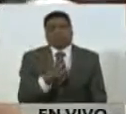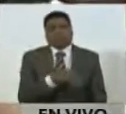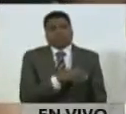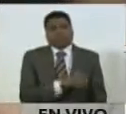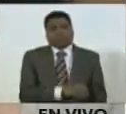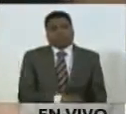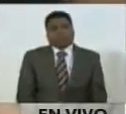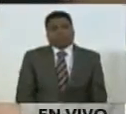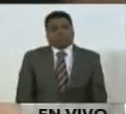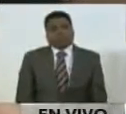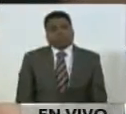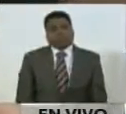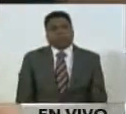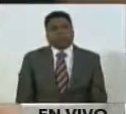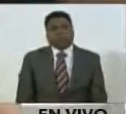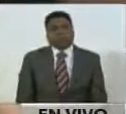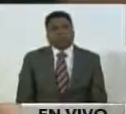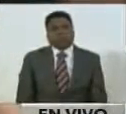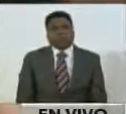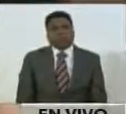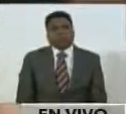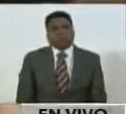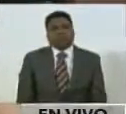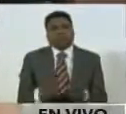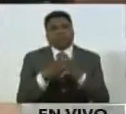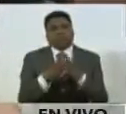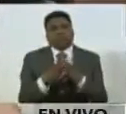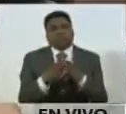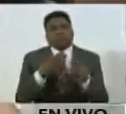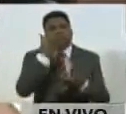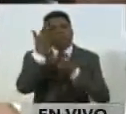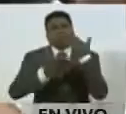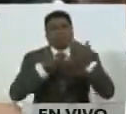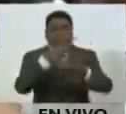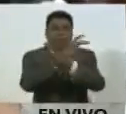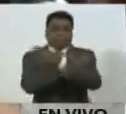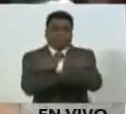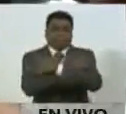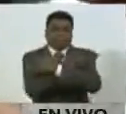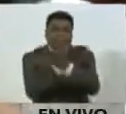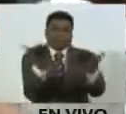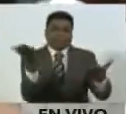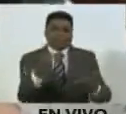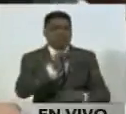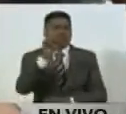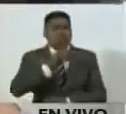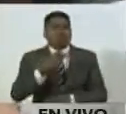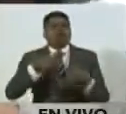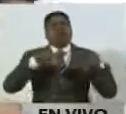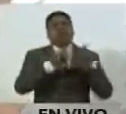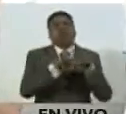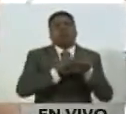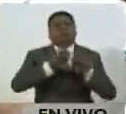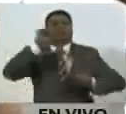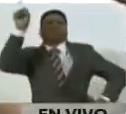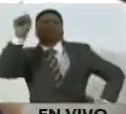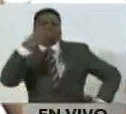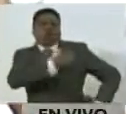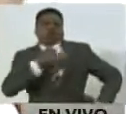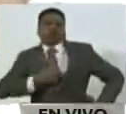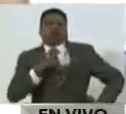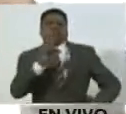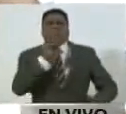y son nuestros héroes, nuestros cantores de carne y hueso, que no tienen nada que ver con Superman, ni con el Hombre Araña, ni